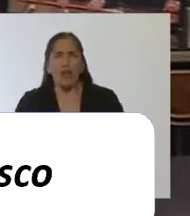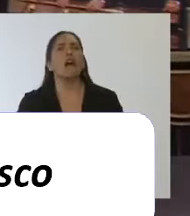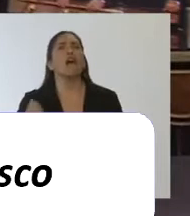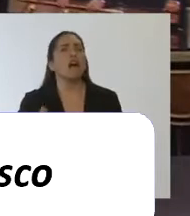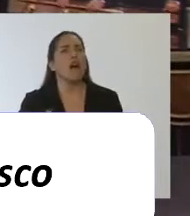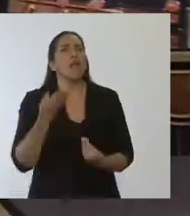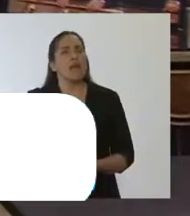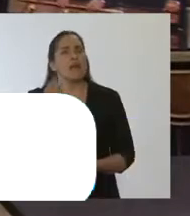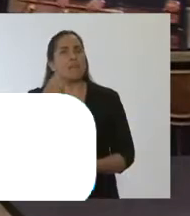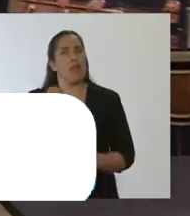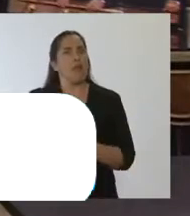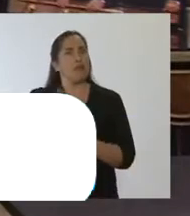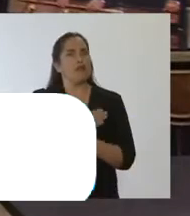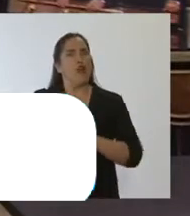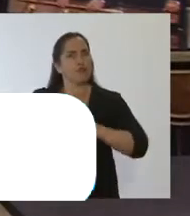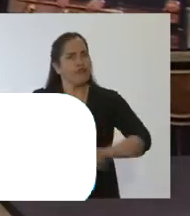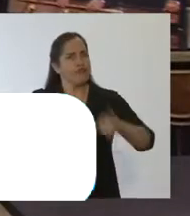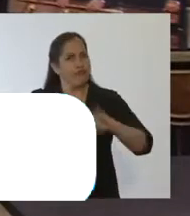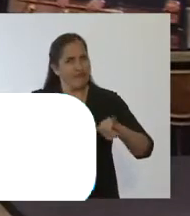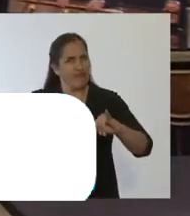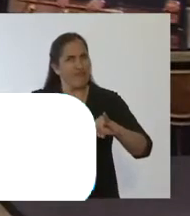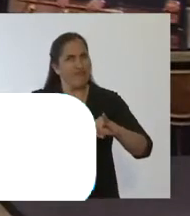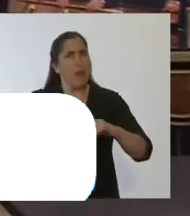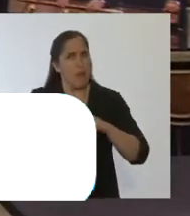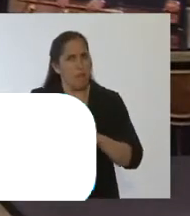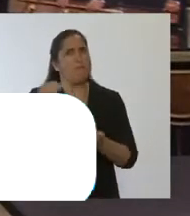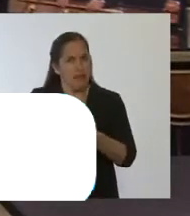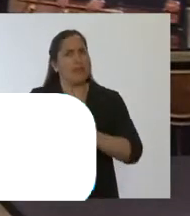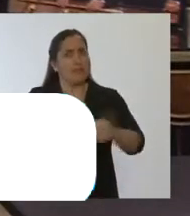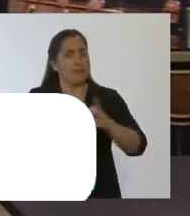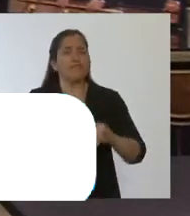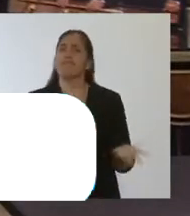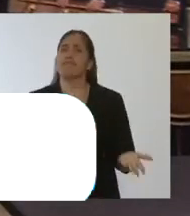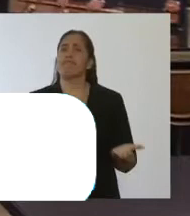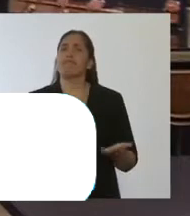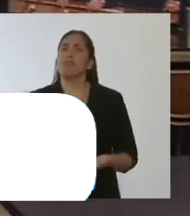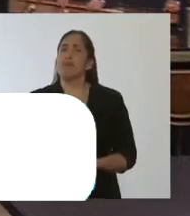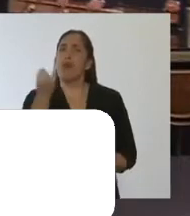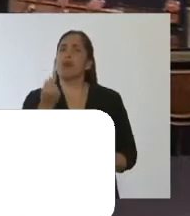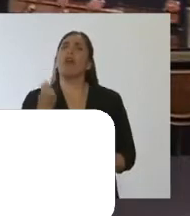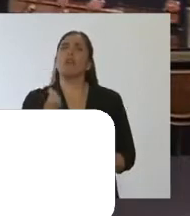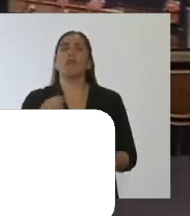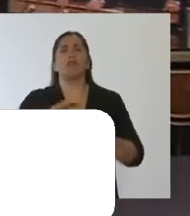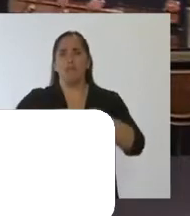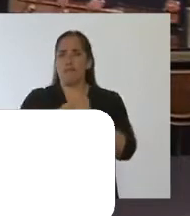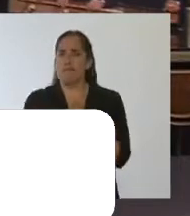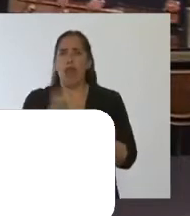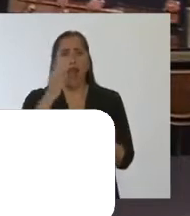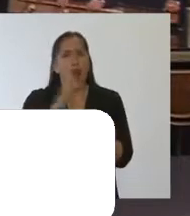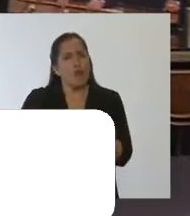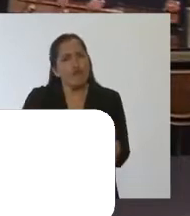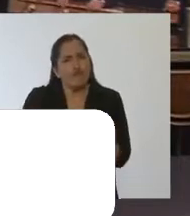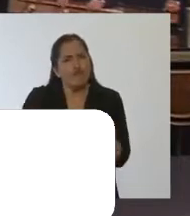estamos y estaremos difundiendo. La recomendación general es simple: lavarse las manos con jabón